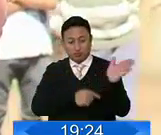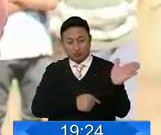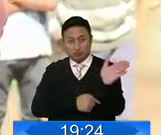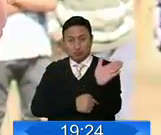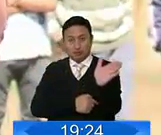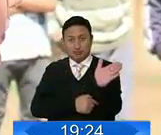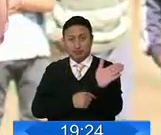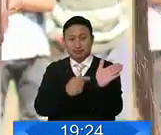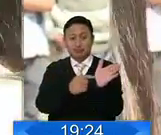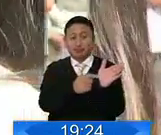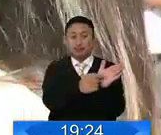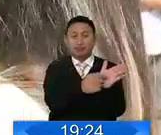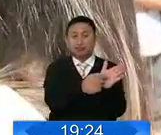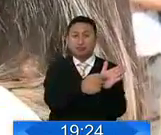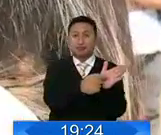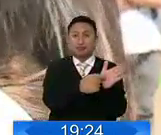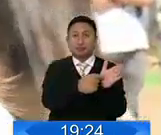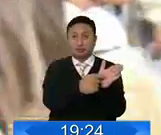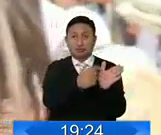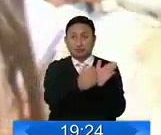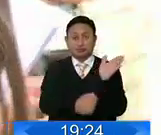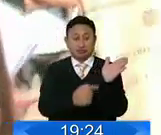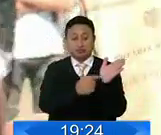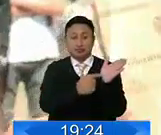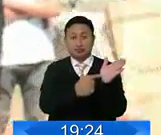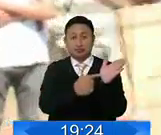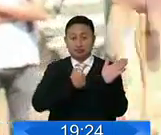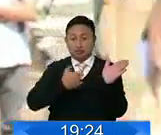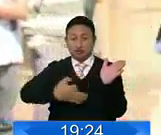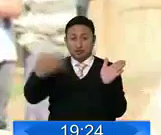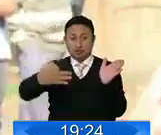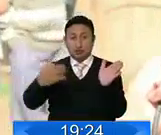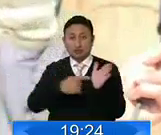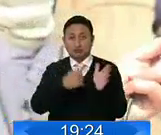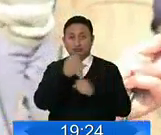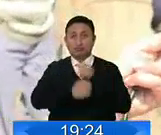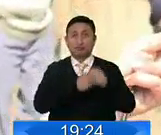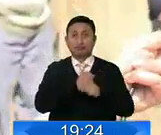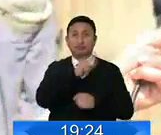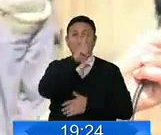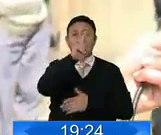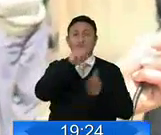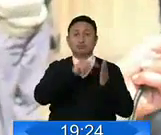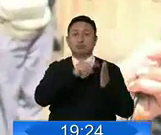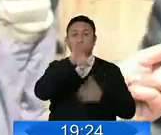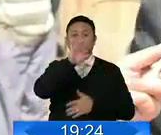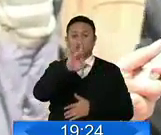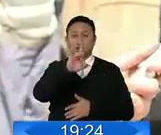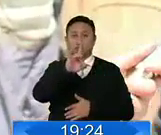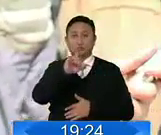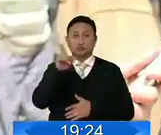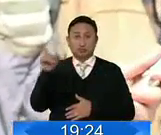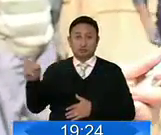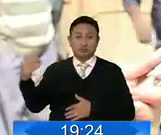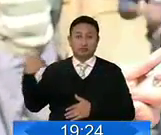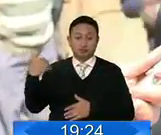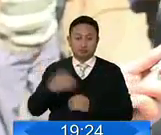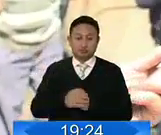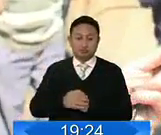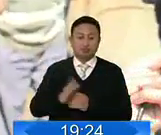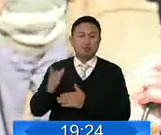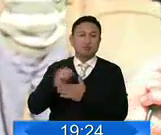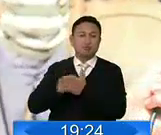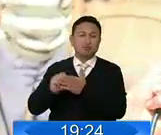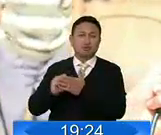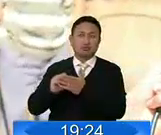escritura se les realizó ahí está la escritura ésta es la original en el año 2008 y ellos tienen escrituras